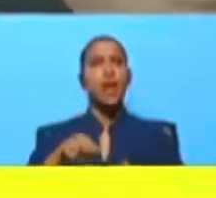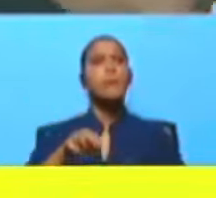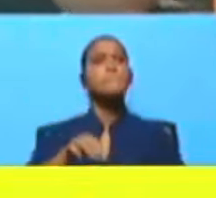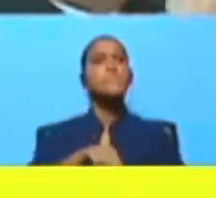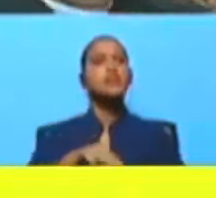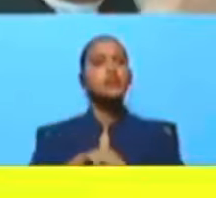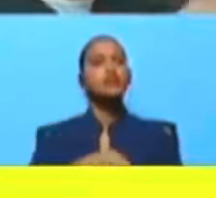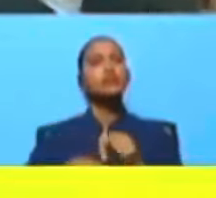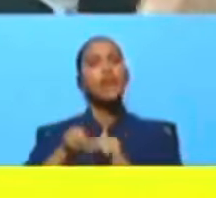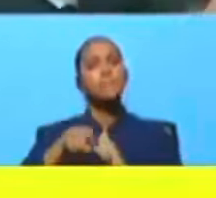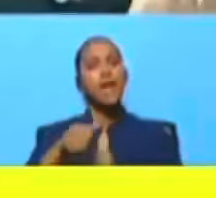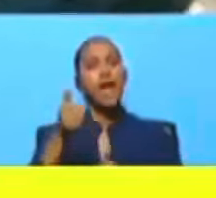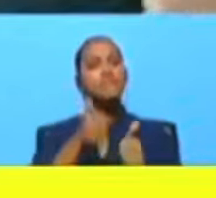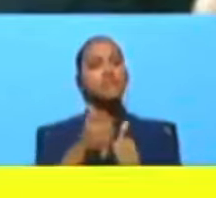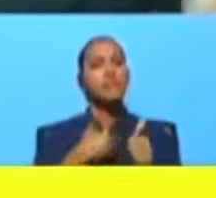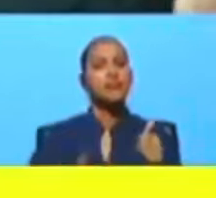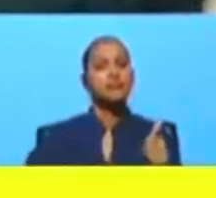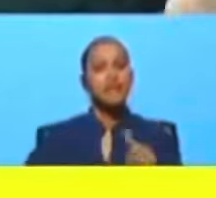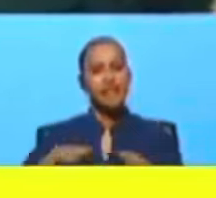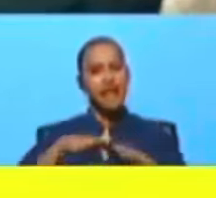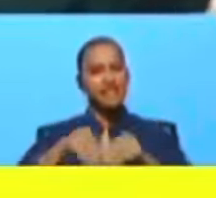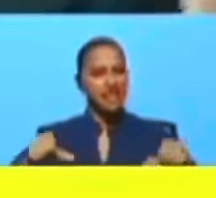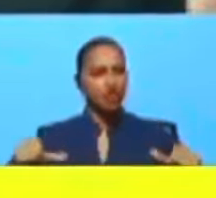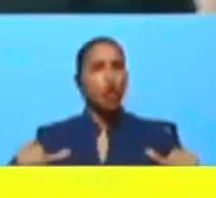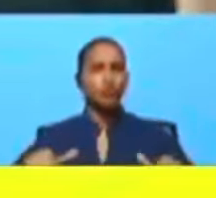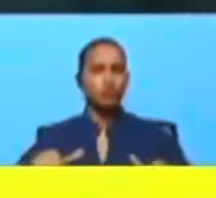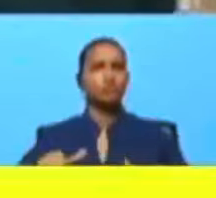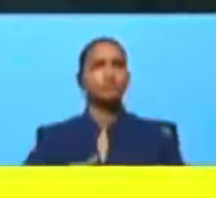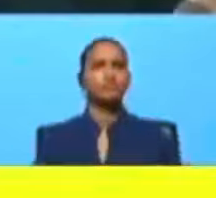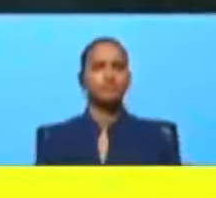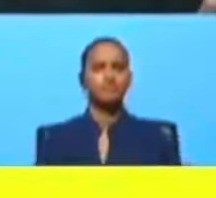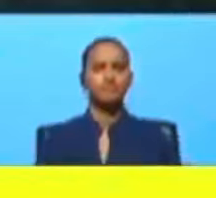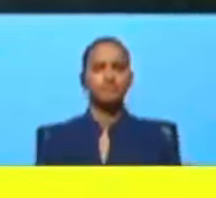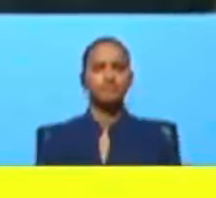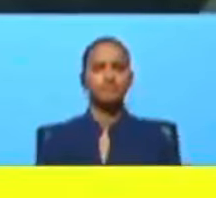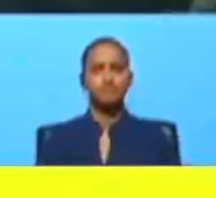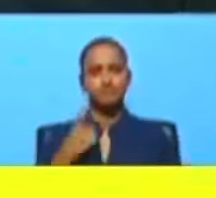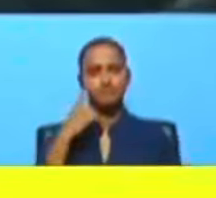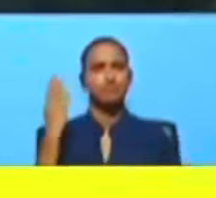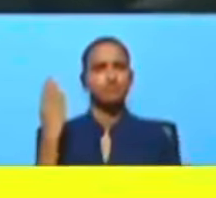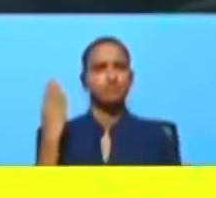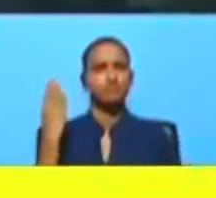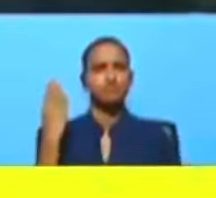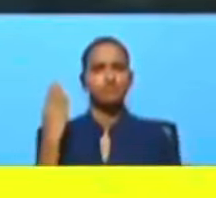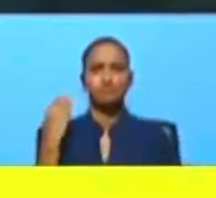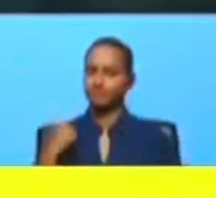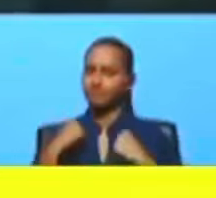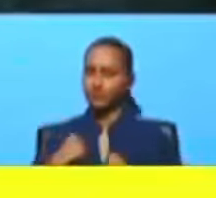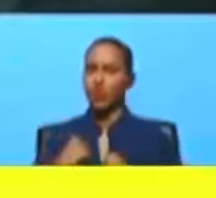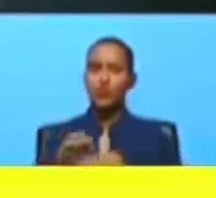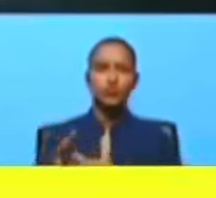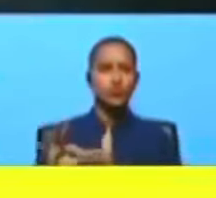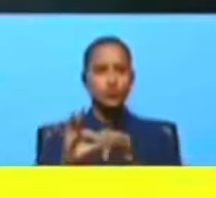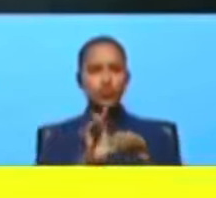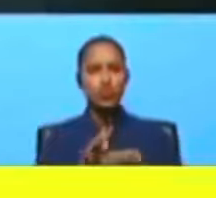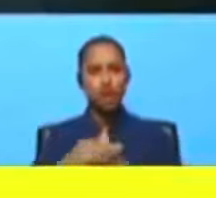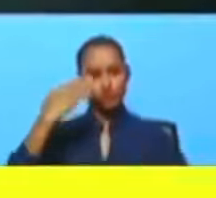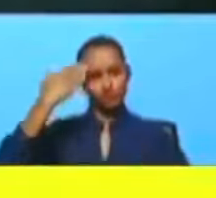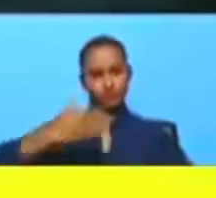jefe de Estado subrayó que el pueblo de Venezuela debe seguir con la paz y seguridad garantizada. Máximo Unión de la Fuerza Armada